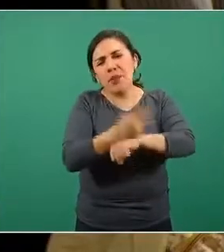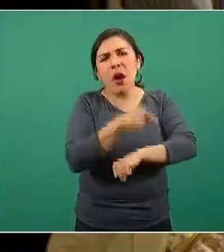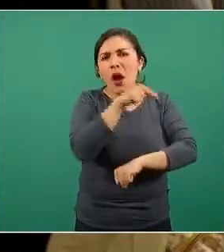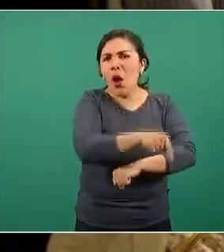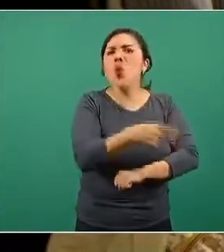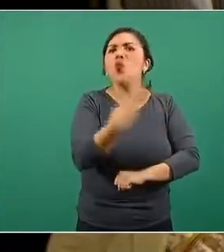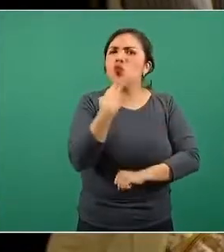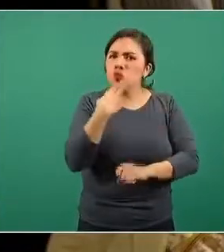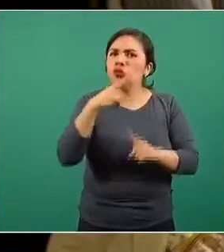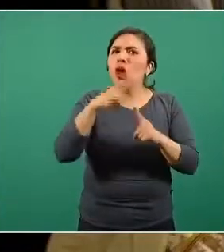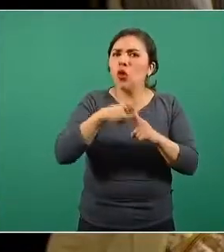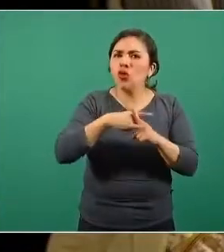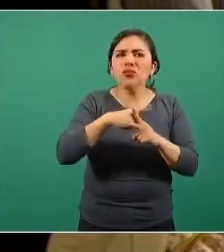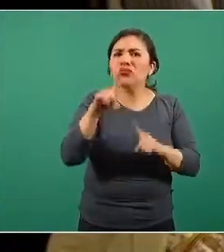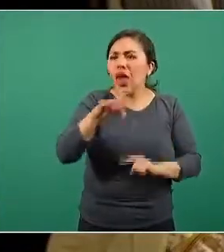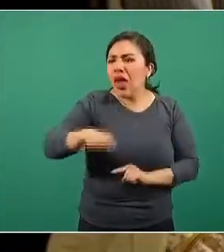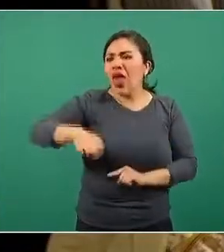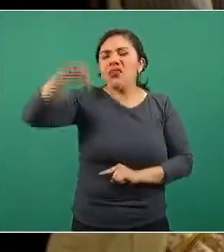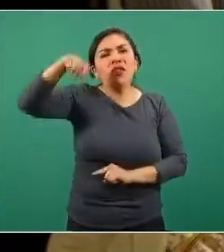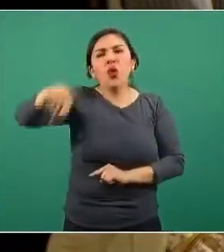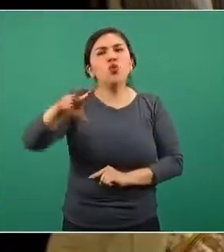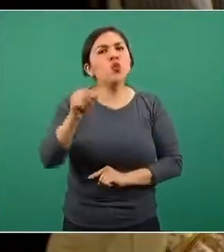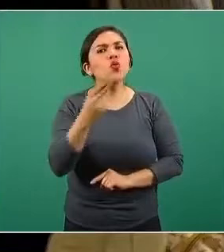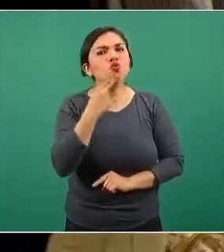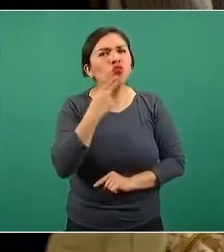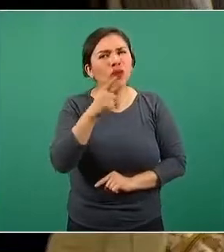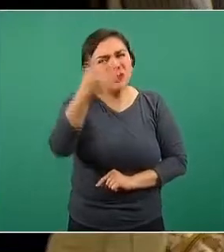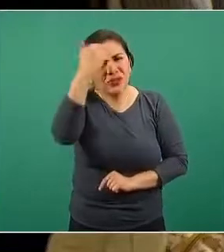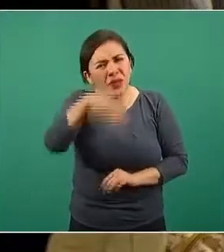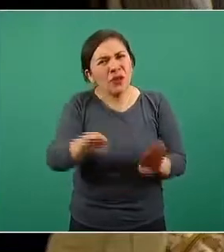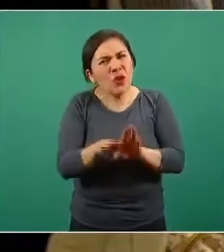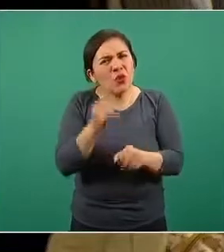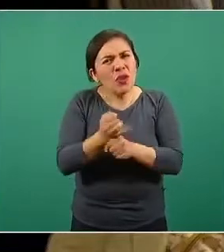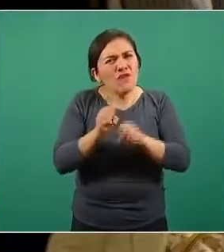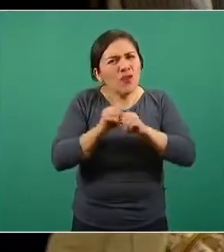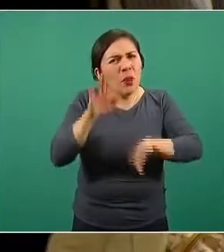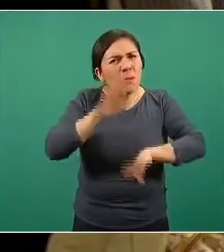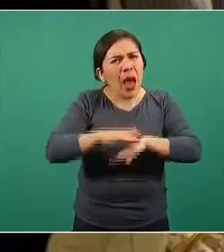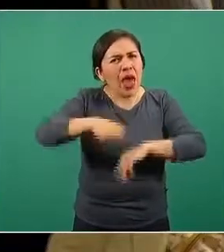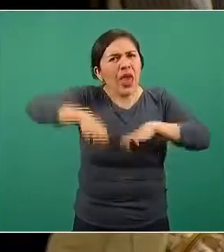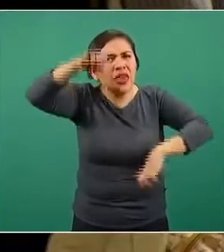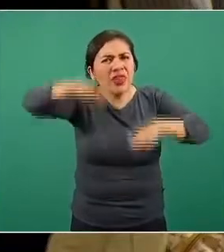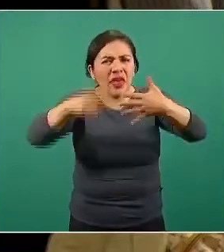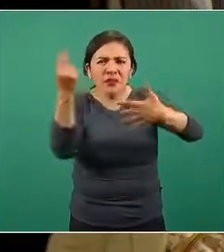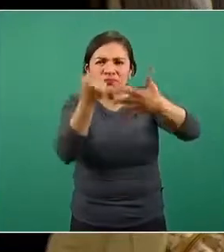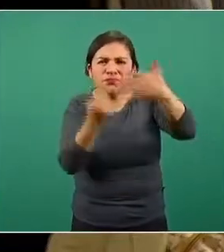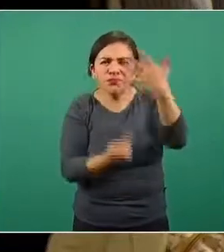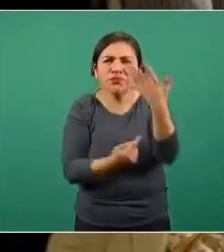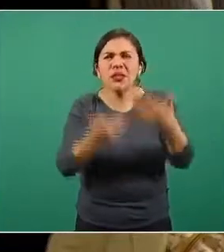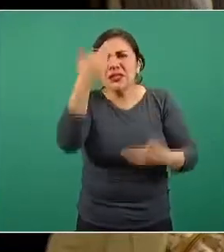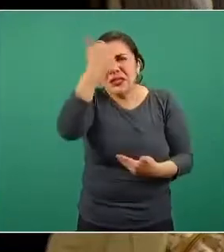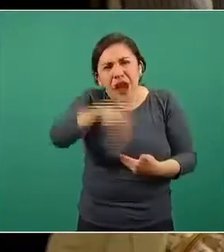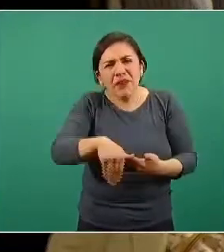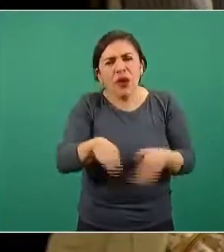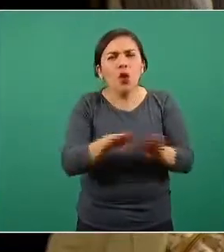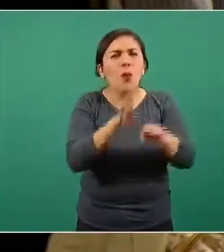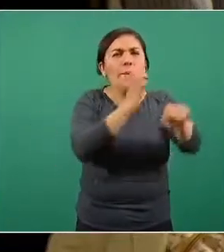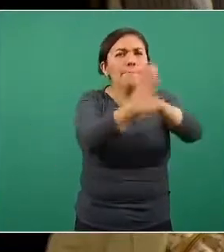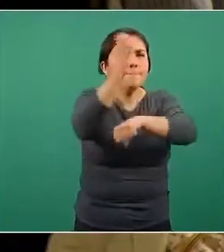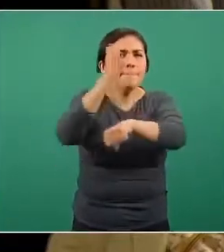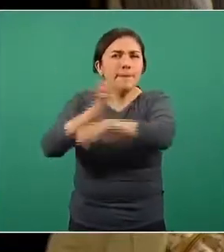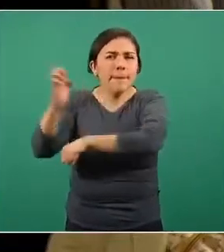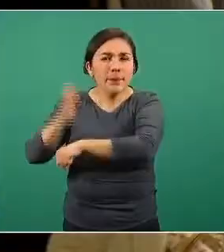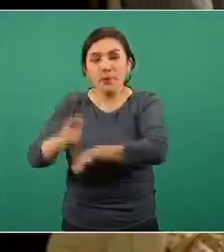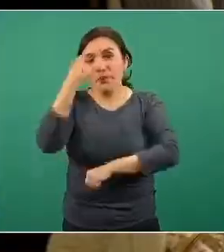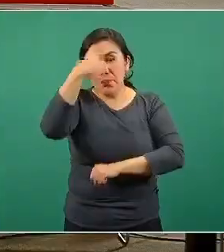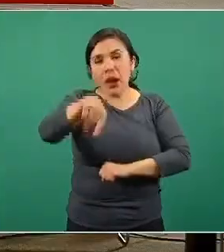sino personas de edad más avanzada. Entonces, no sé si tengan estos datos desglosados un poco como por edad y por estados,